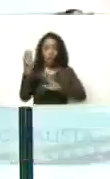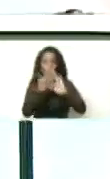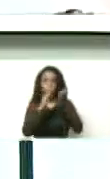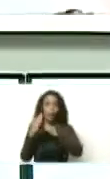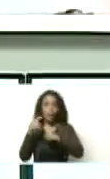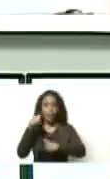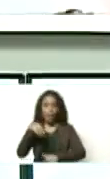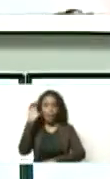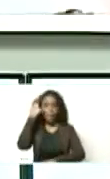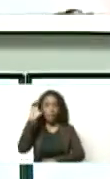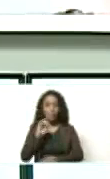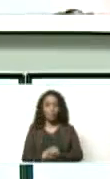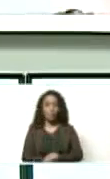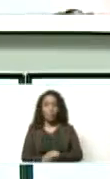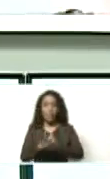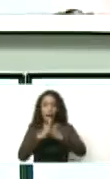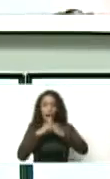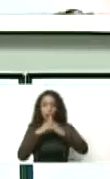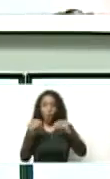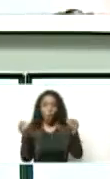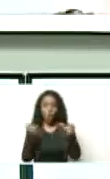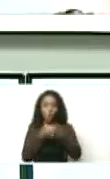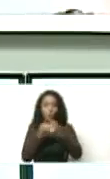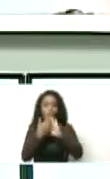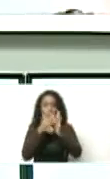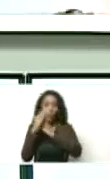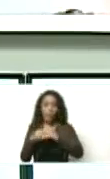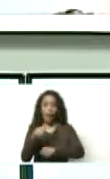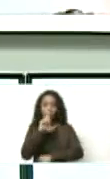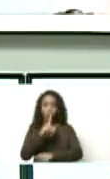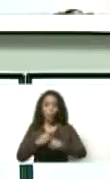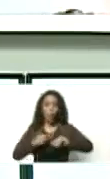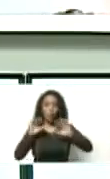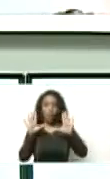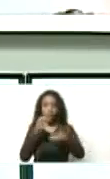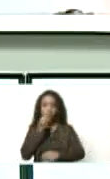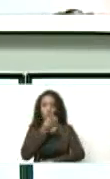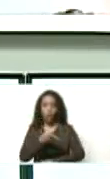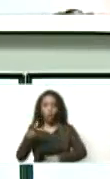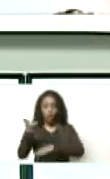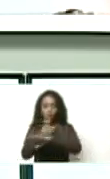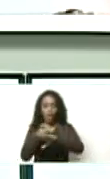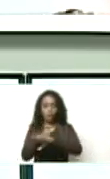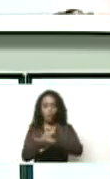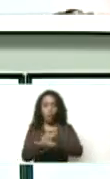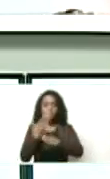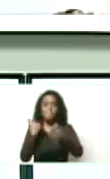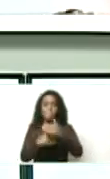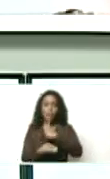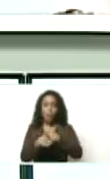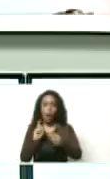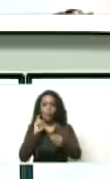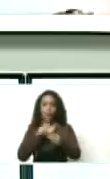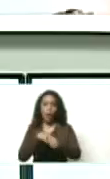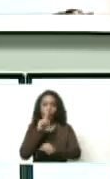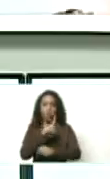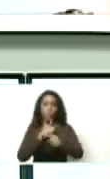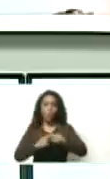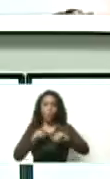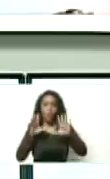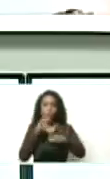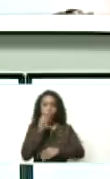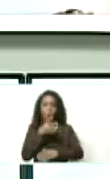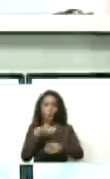comunales del país y a todas las comunas en el 1x10 del buen gobierno. Vamos a inscribir el 1x10 del